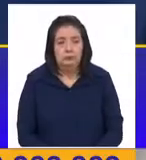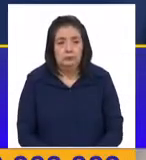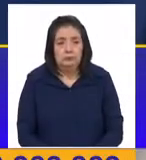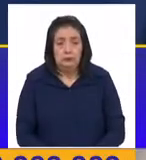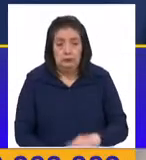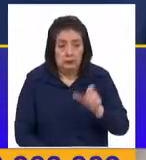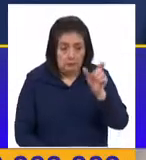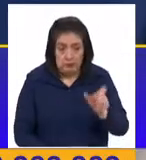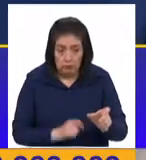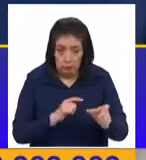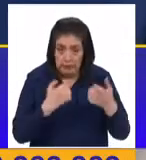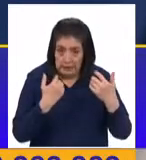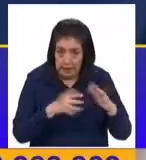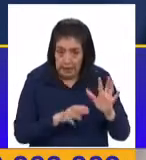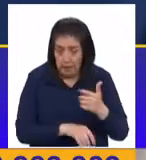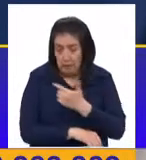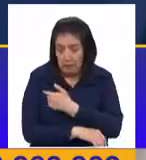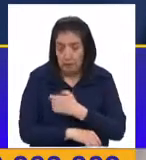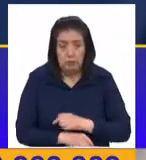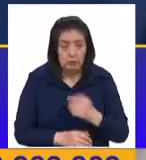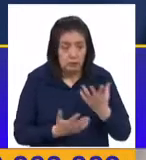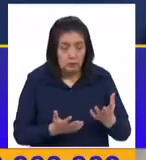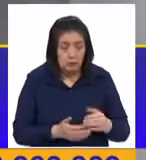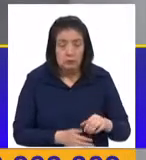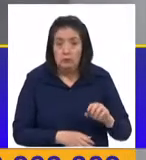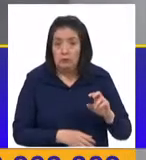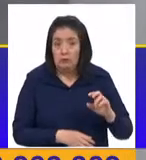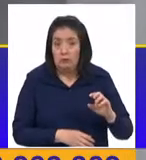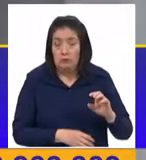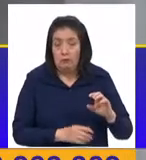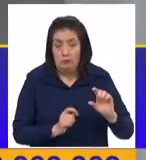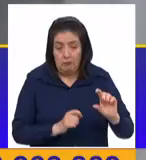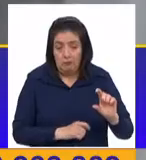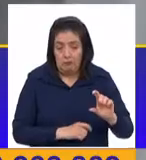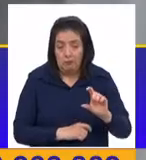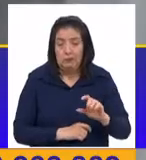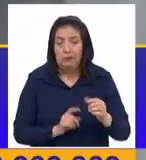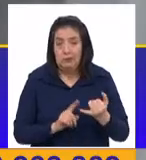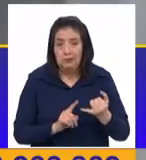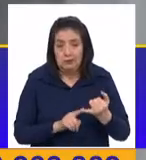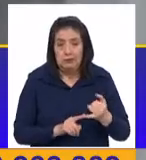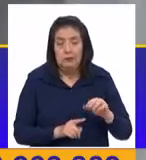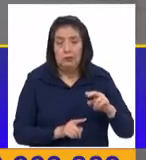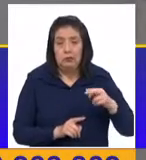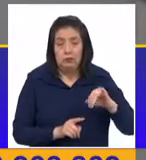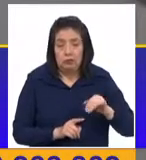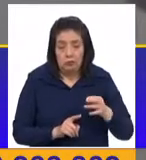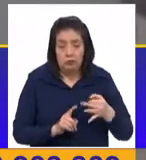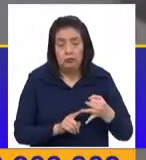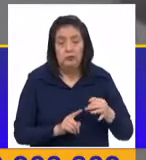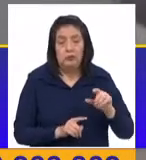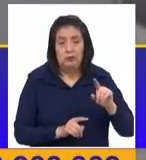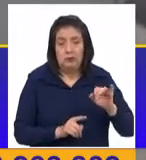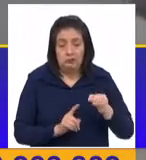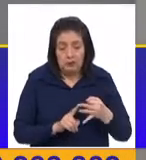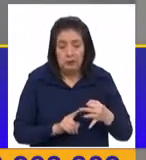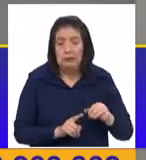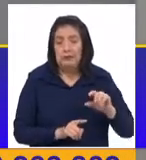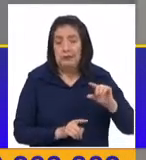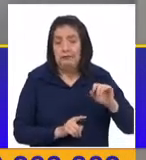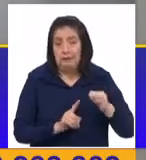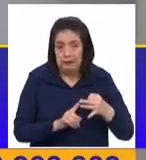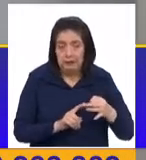Si las personas están vacunadas con las fórmulas de Pfizer-BioNTech, Moderna, AstraZeneca, Johnson & Johnson, Sinovac o